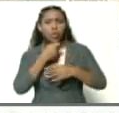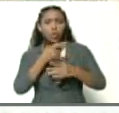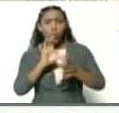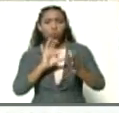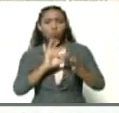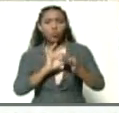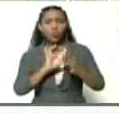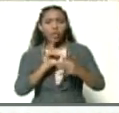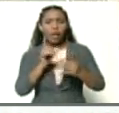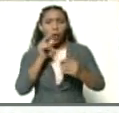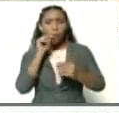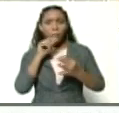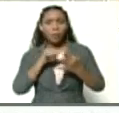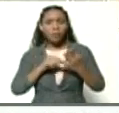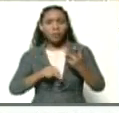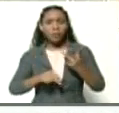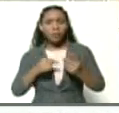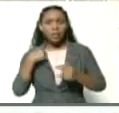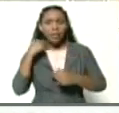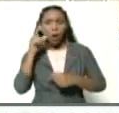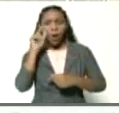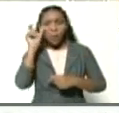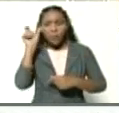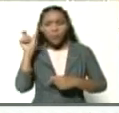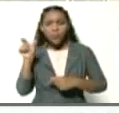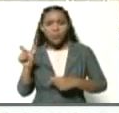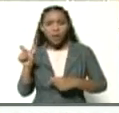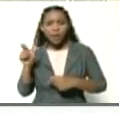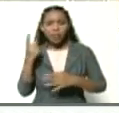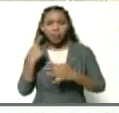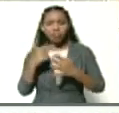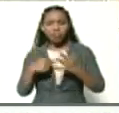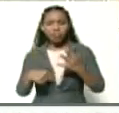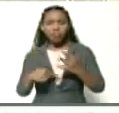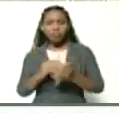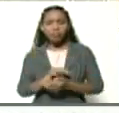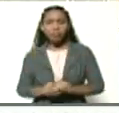relación con el cartel de Medellín, de Pablo Escobar Gaviria, etc.